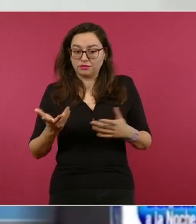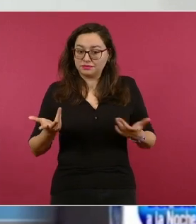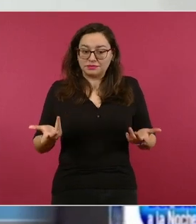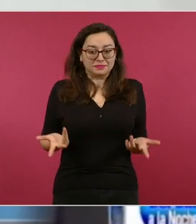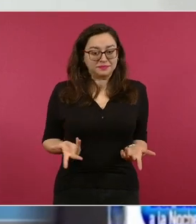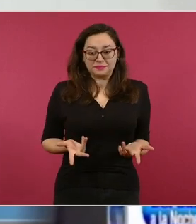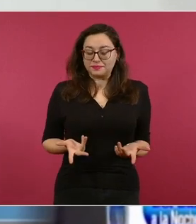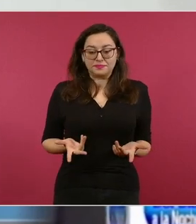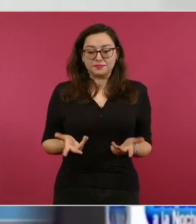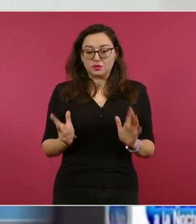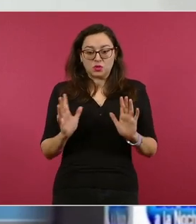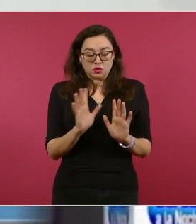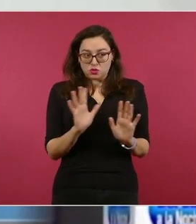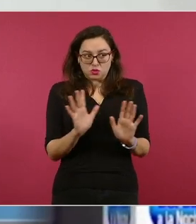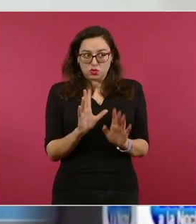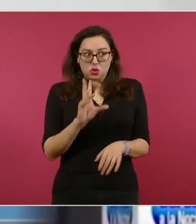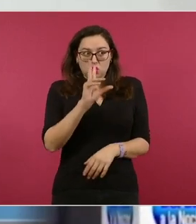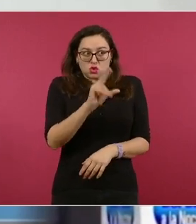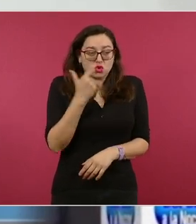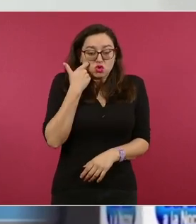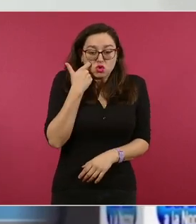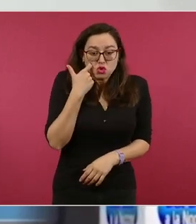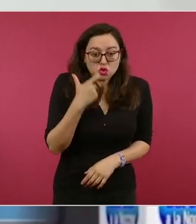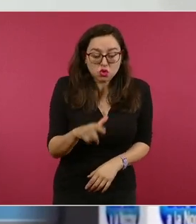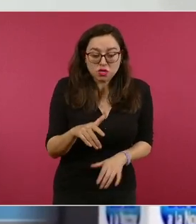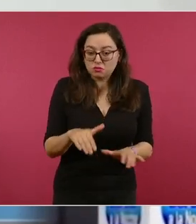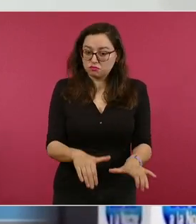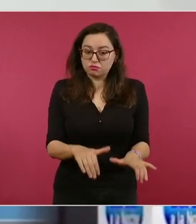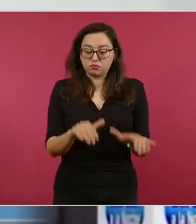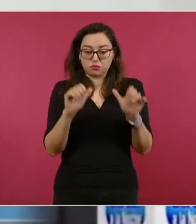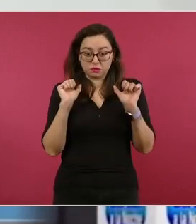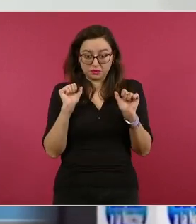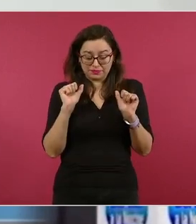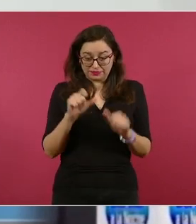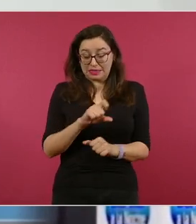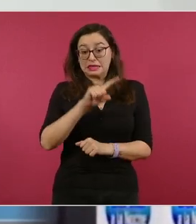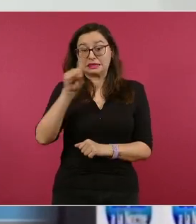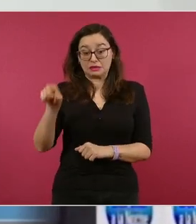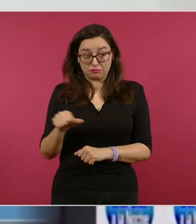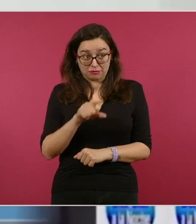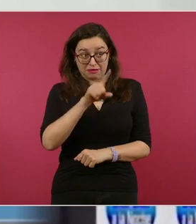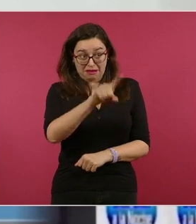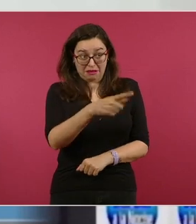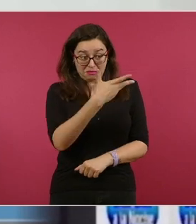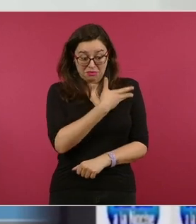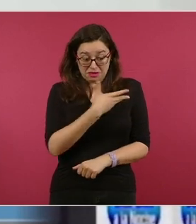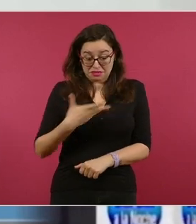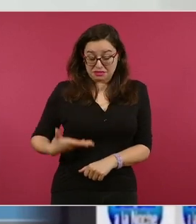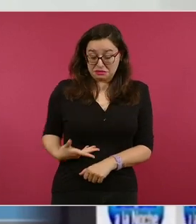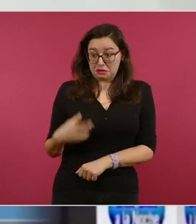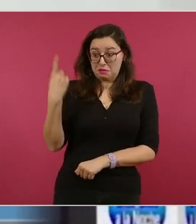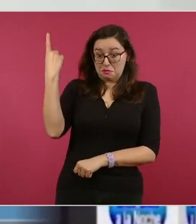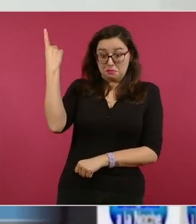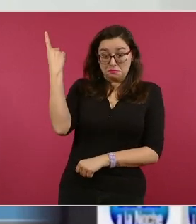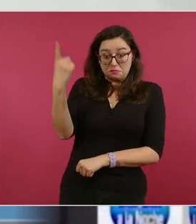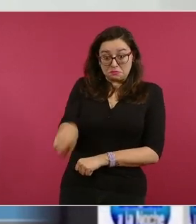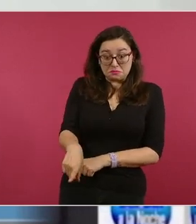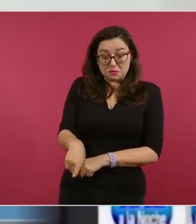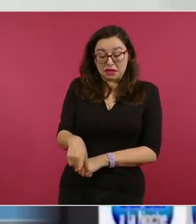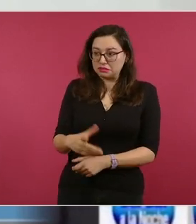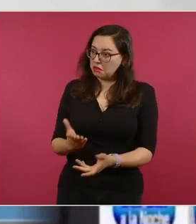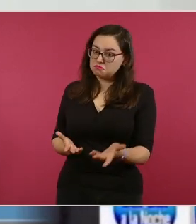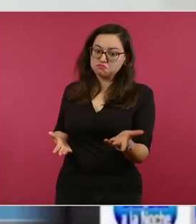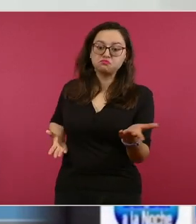que es el mismo día en que él dio a conocer su decisión, dio una orden directa a las fuerzas del